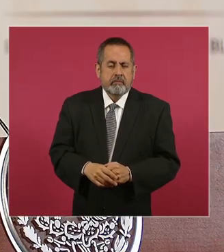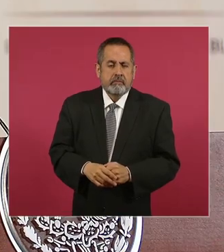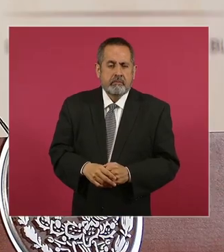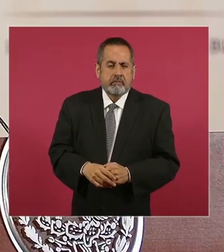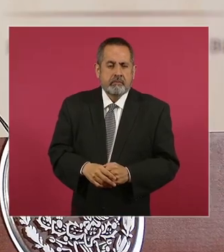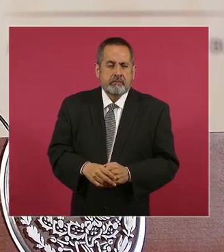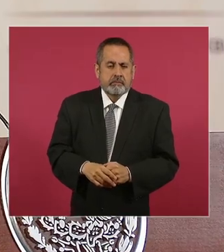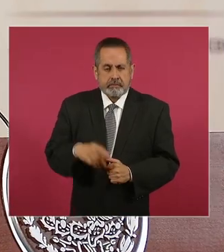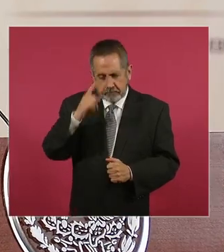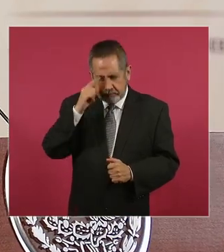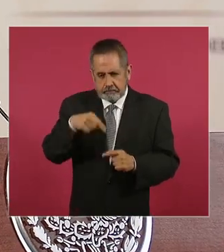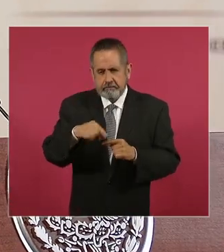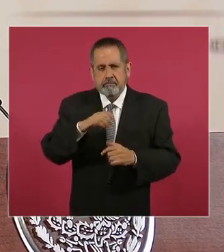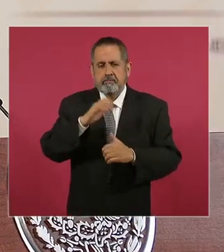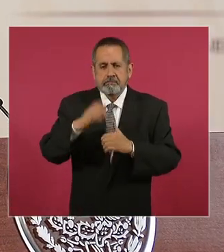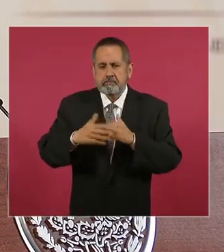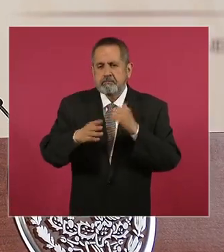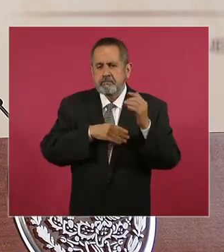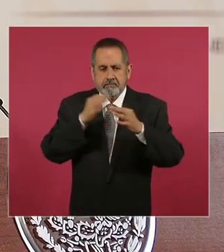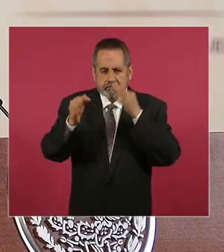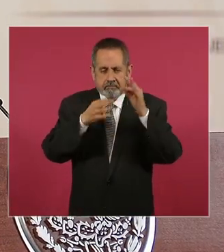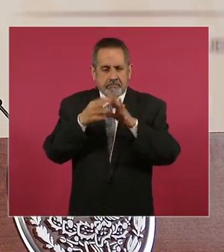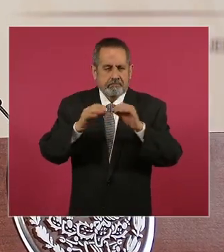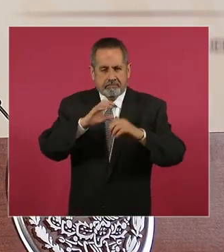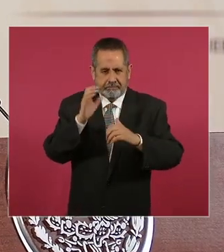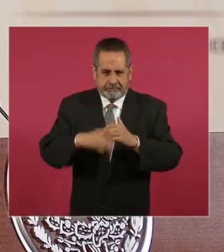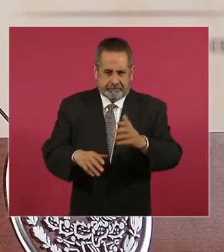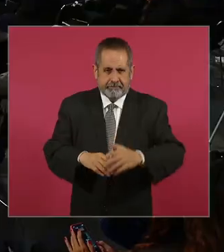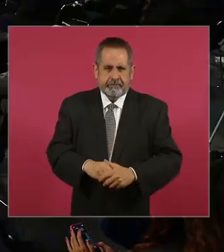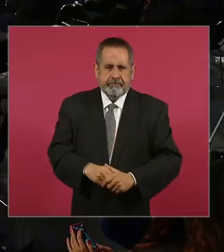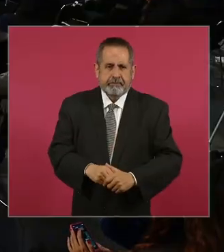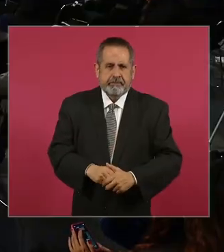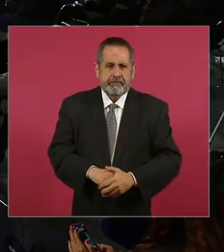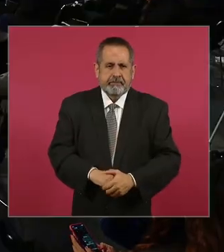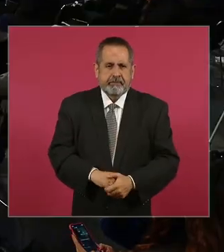es para terminar con buenas noticias.